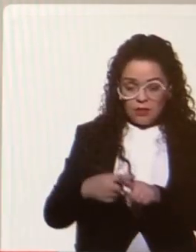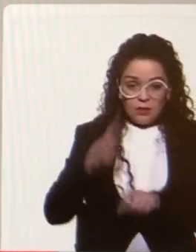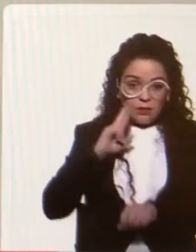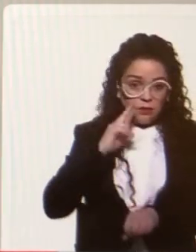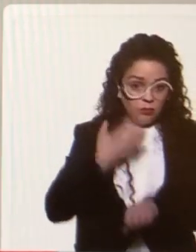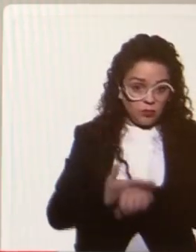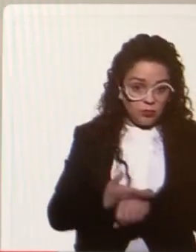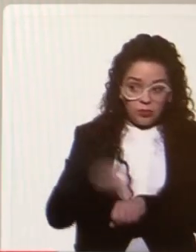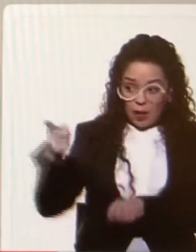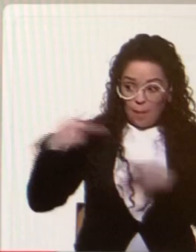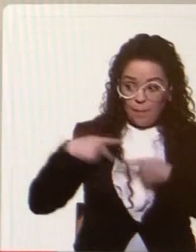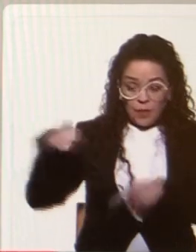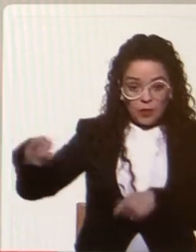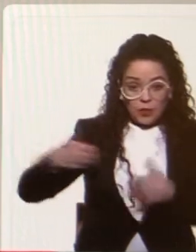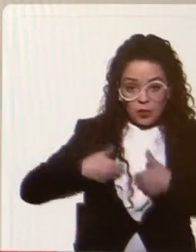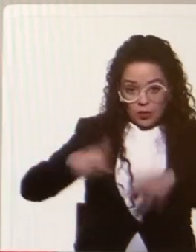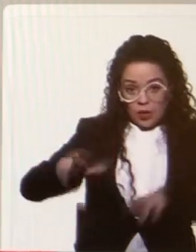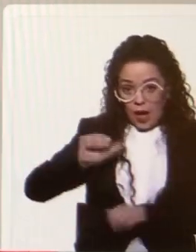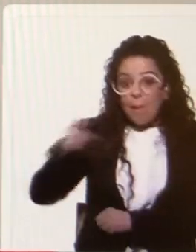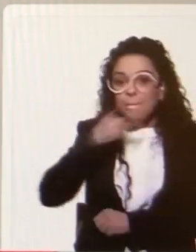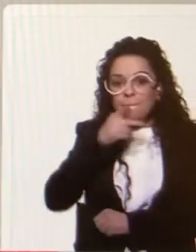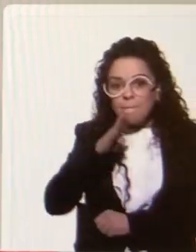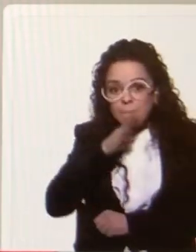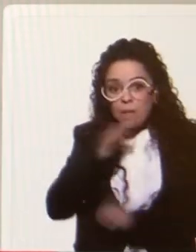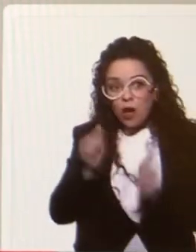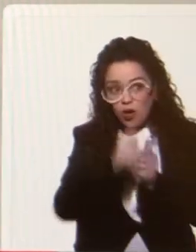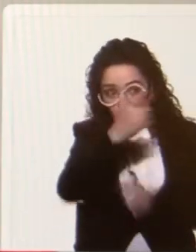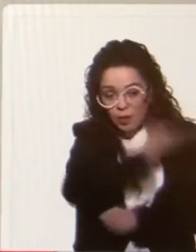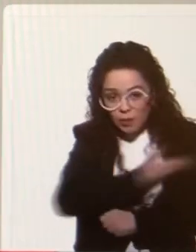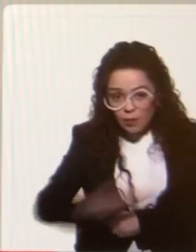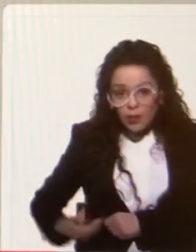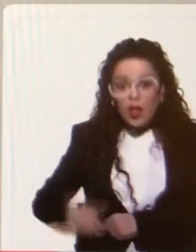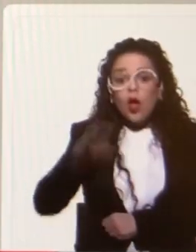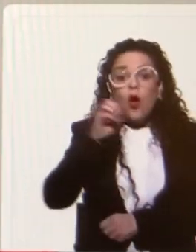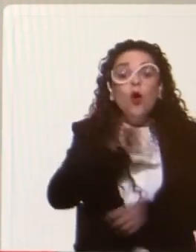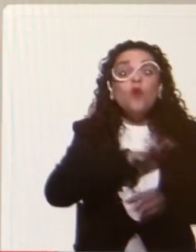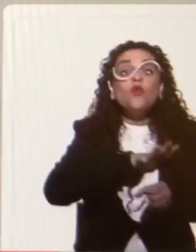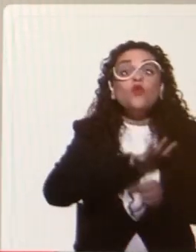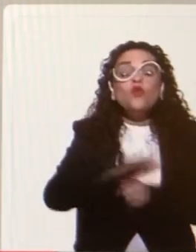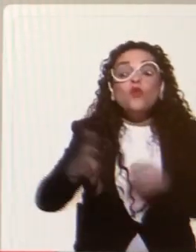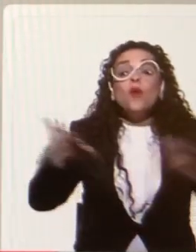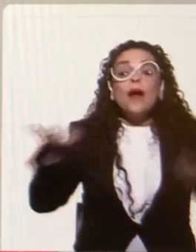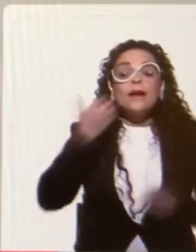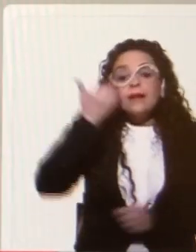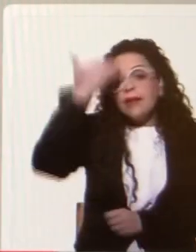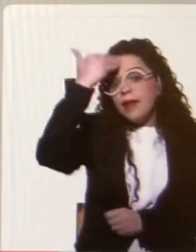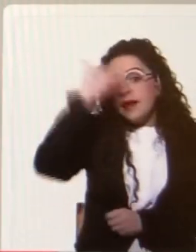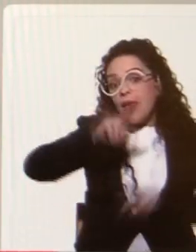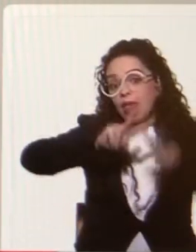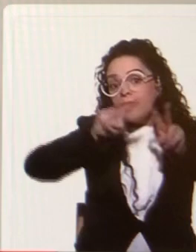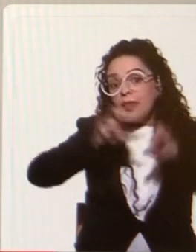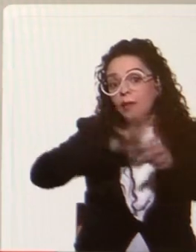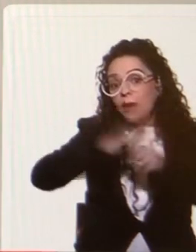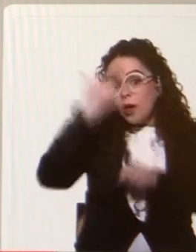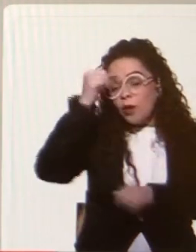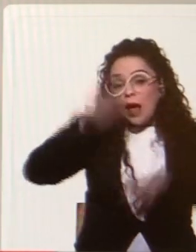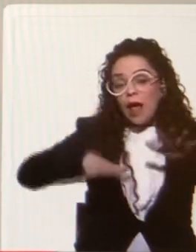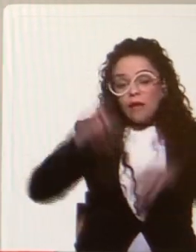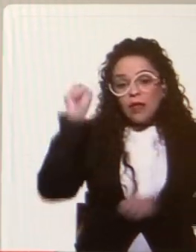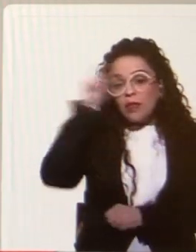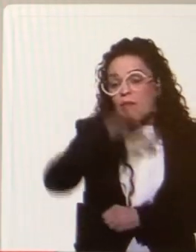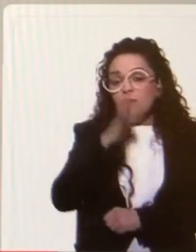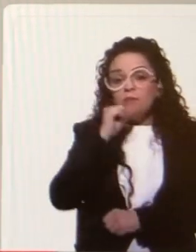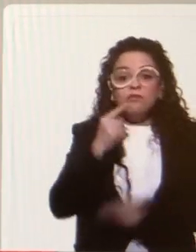gas lacrimógeno van a llevar diversos artefactos que pueden ser dañinos y que pueden